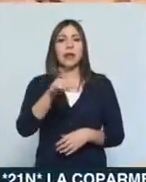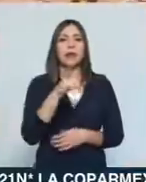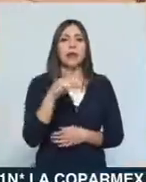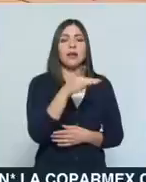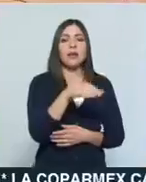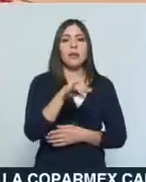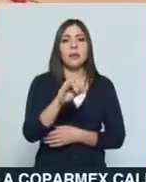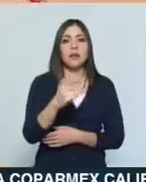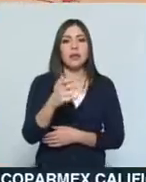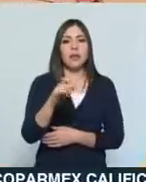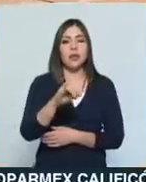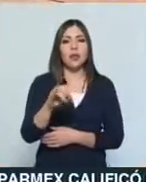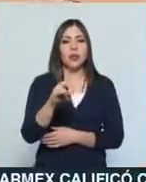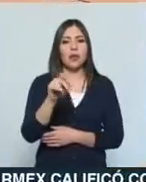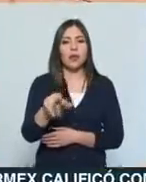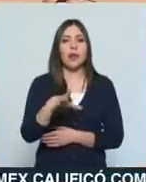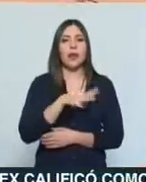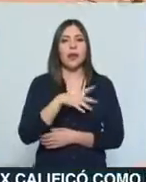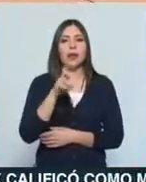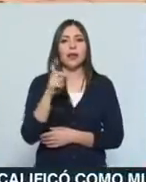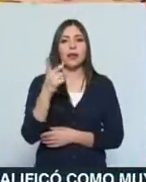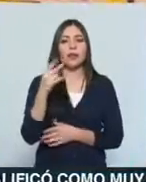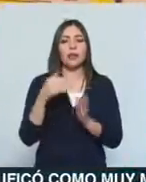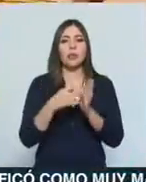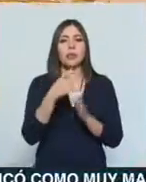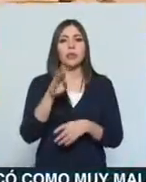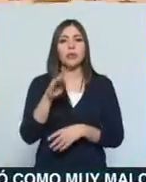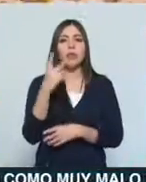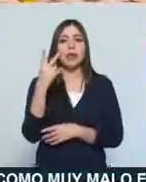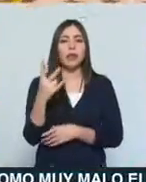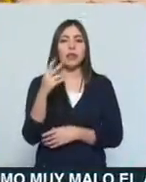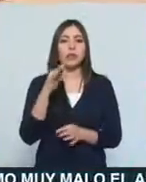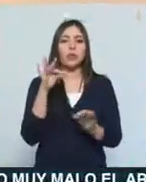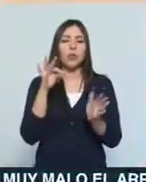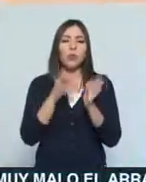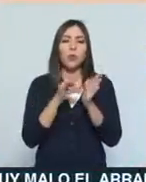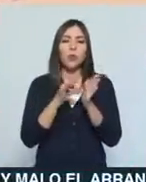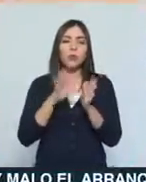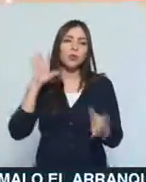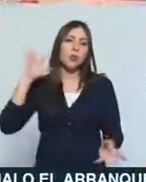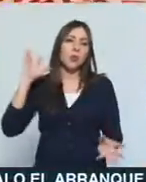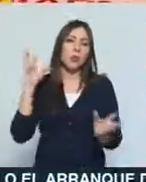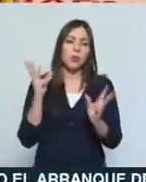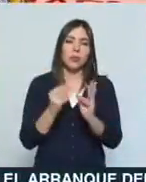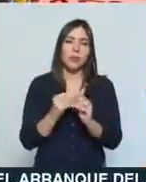quien registró un puntaje de 32.292 en toda su carrera. 21 Noticias.